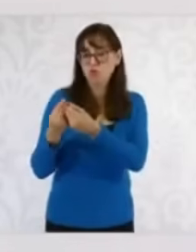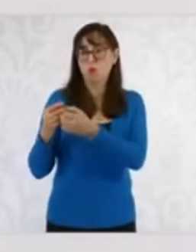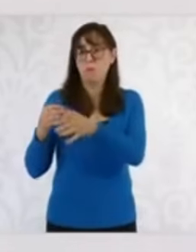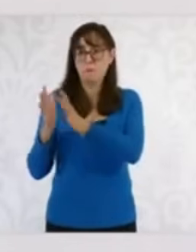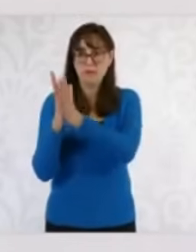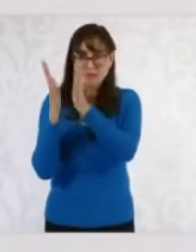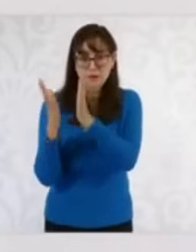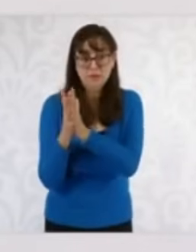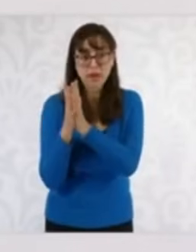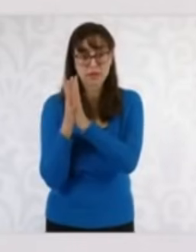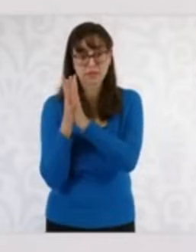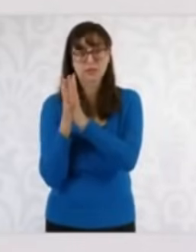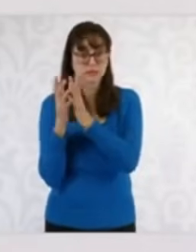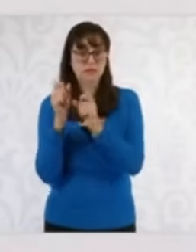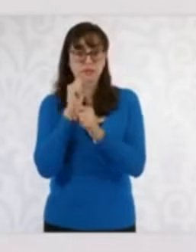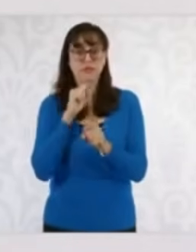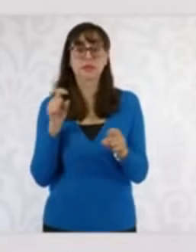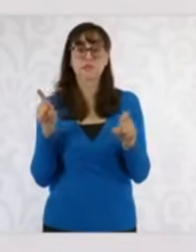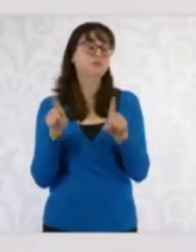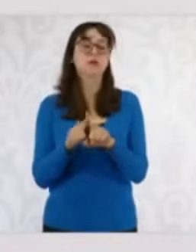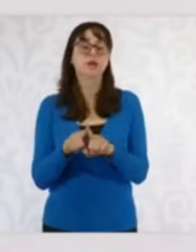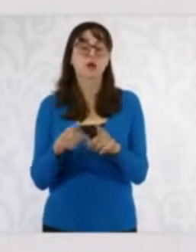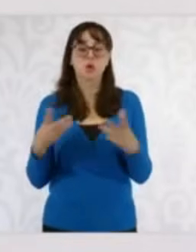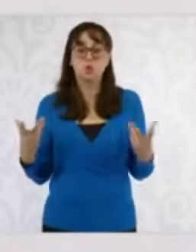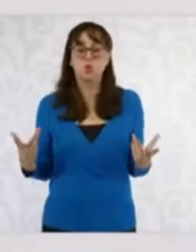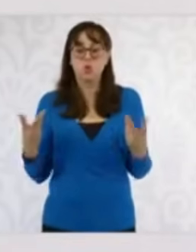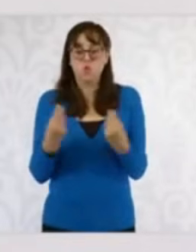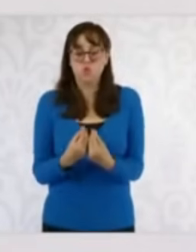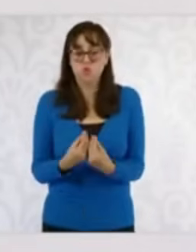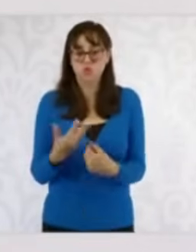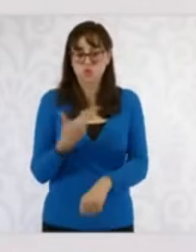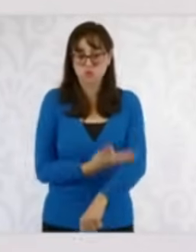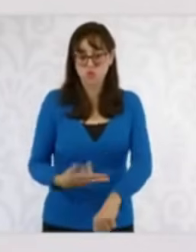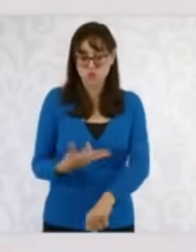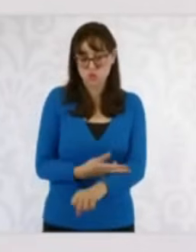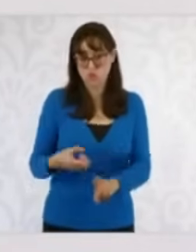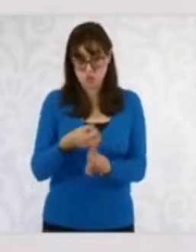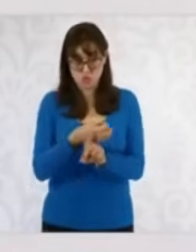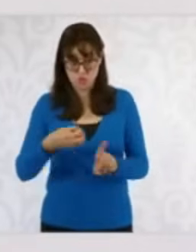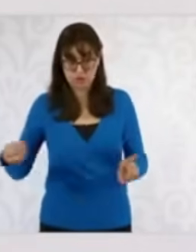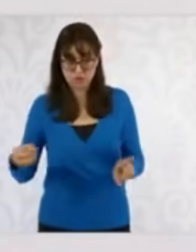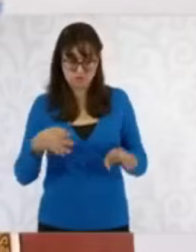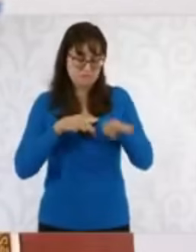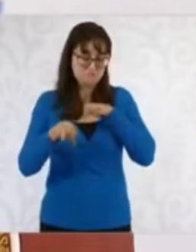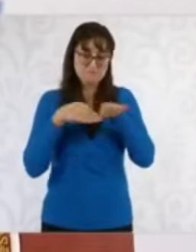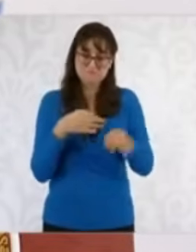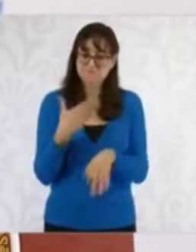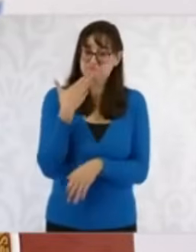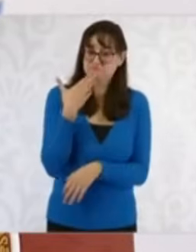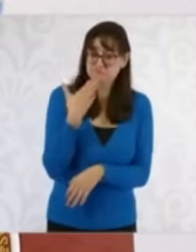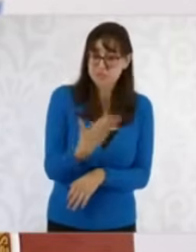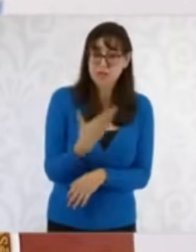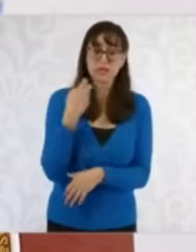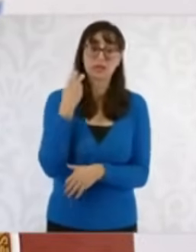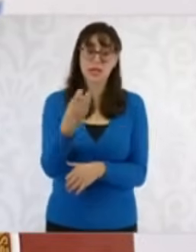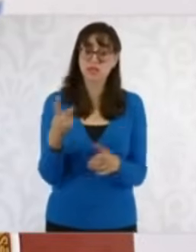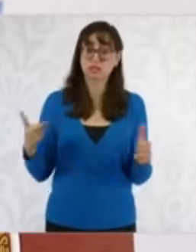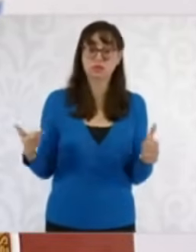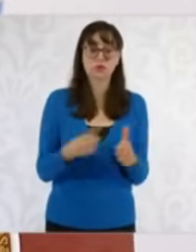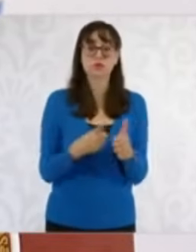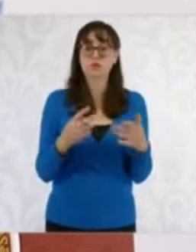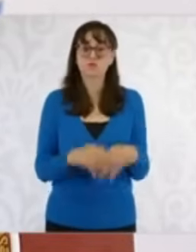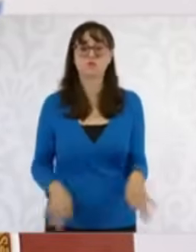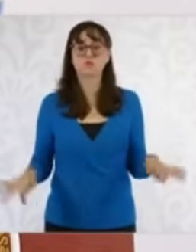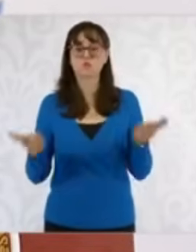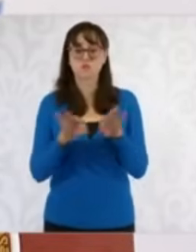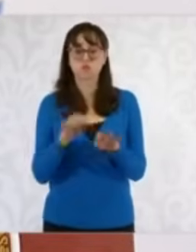esta reestructuración que va a tener Pemex para fortalecer su eficiencia. Entonces, eso es muy